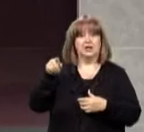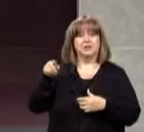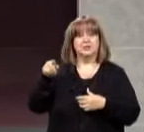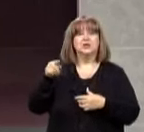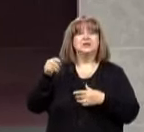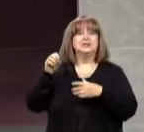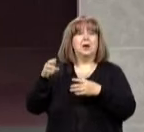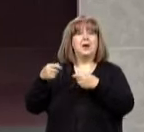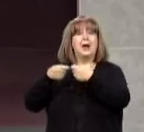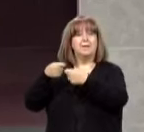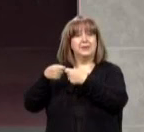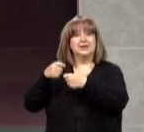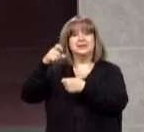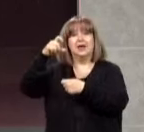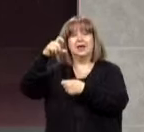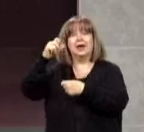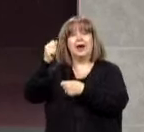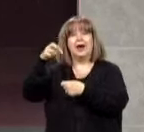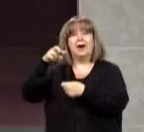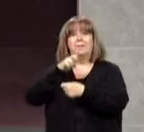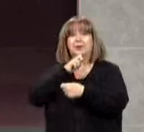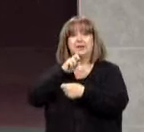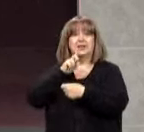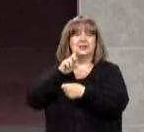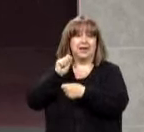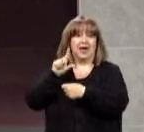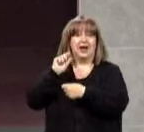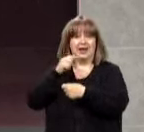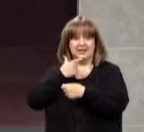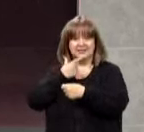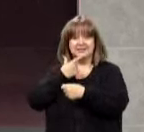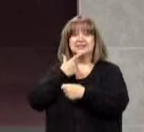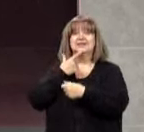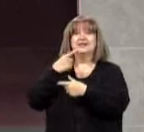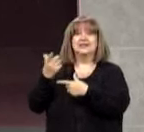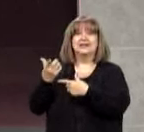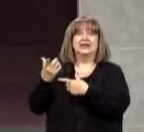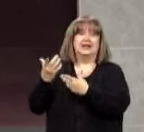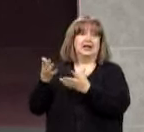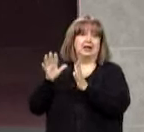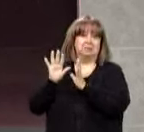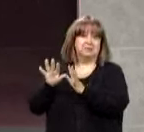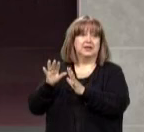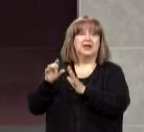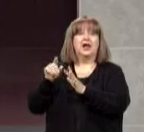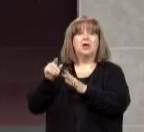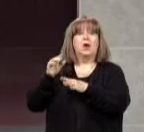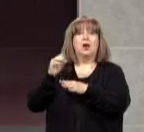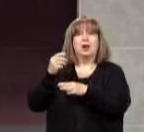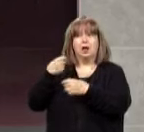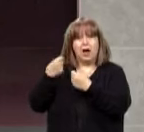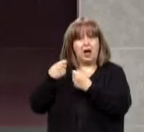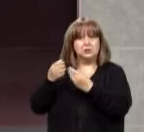de generar no la demanda y la oferta en este tipo de productos me encanta bueno Y es sin costo de mantenimiento si no tiene costo de mantenimiento